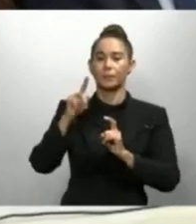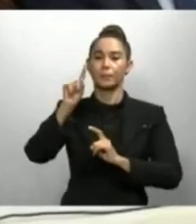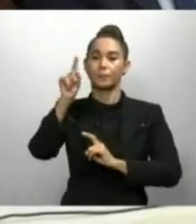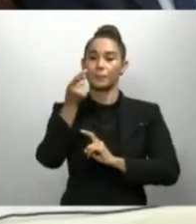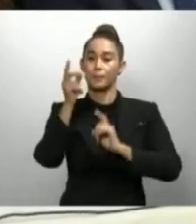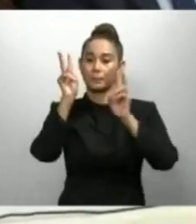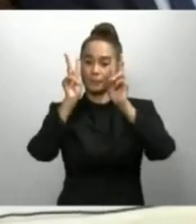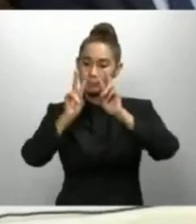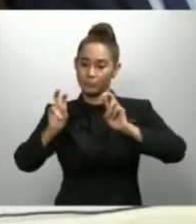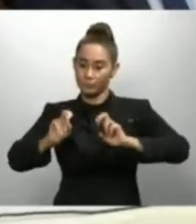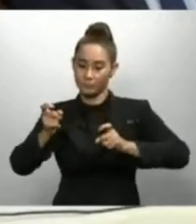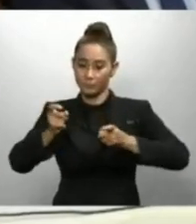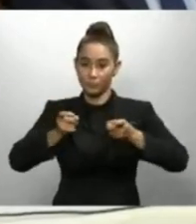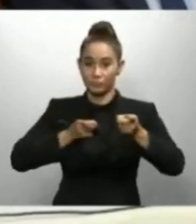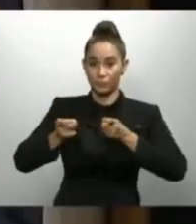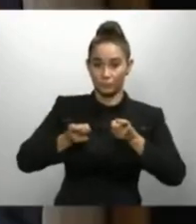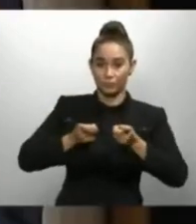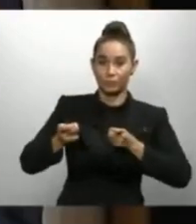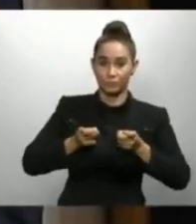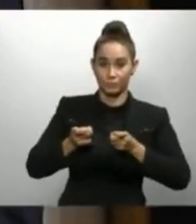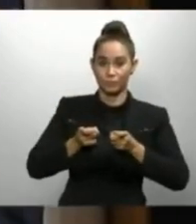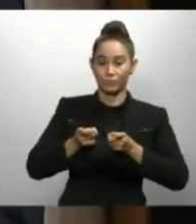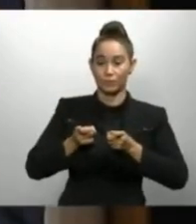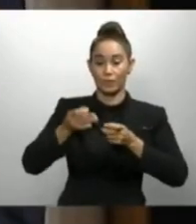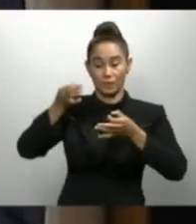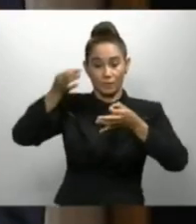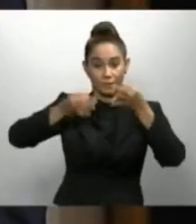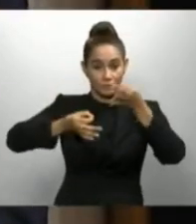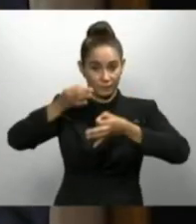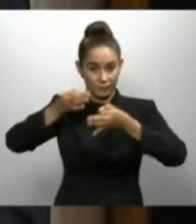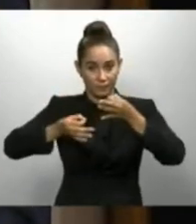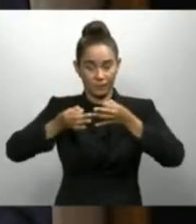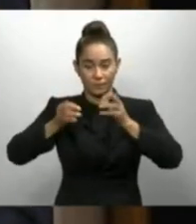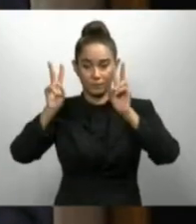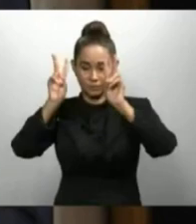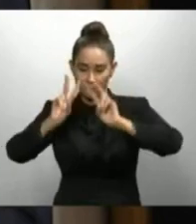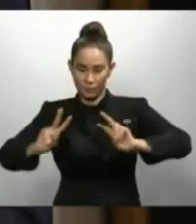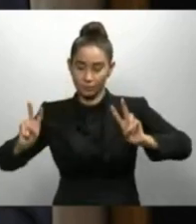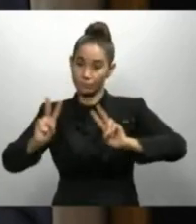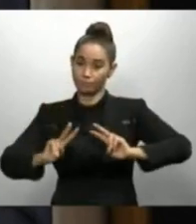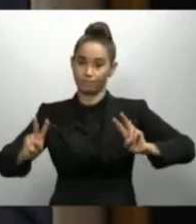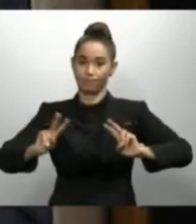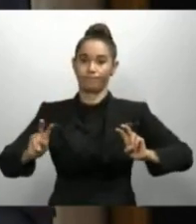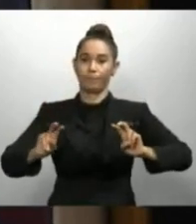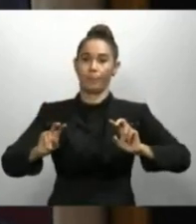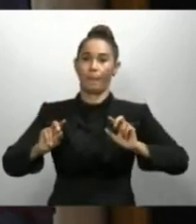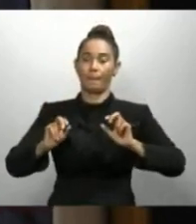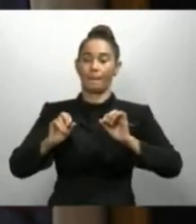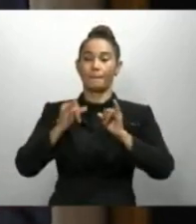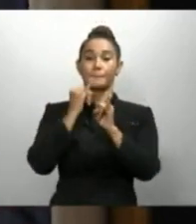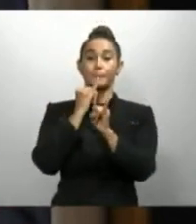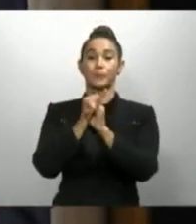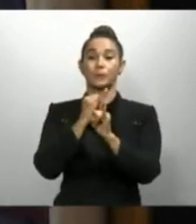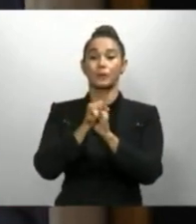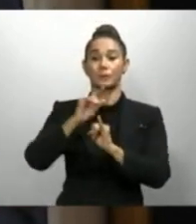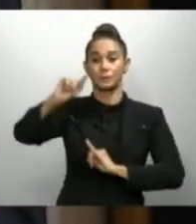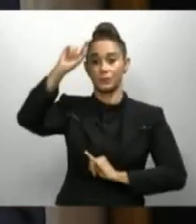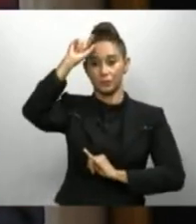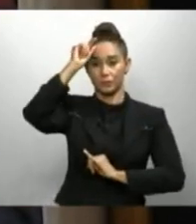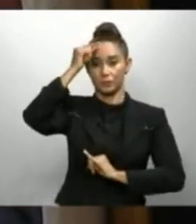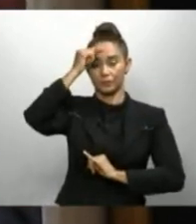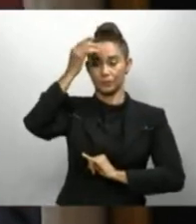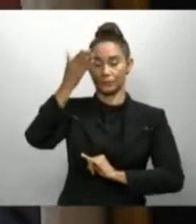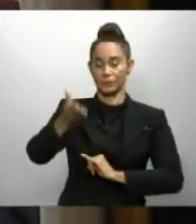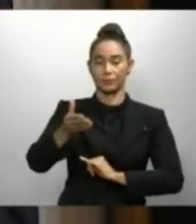de estrictos controles, fiscalización y supervisión por parte de las entidades